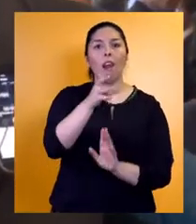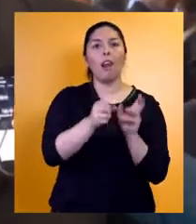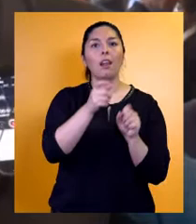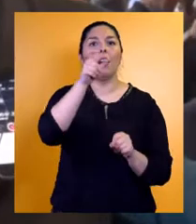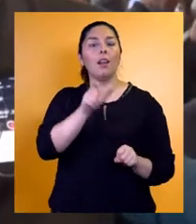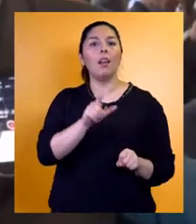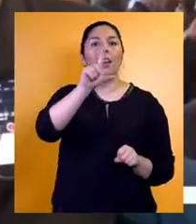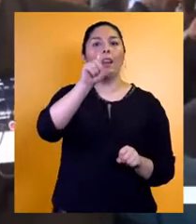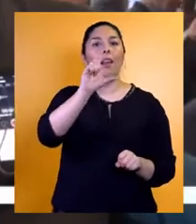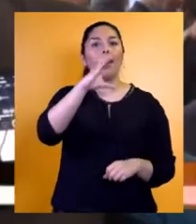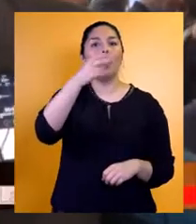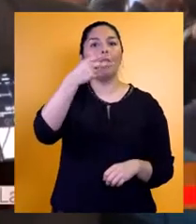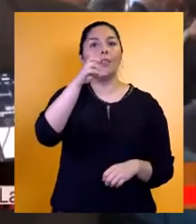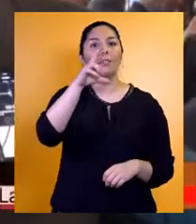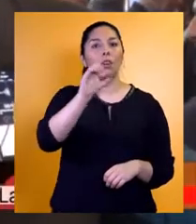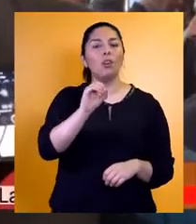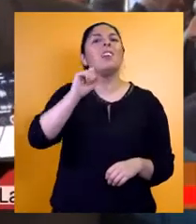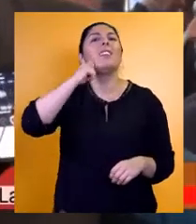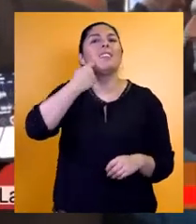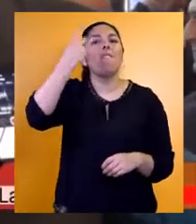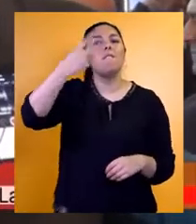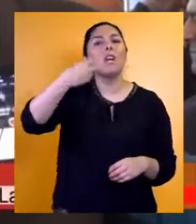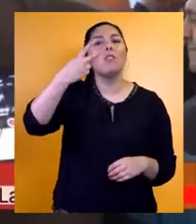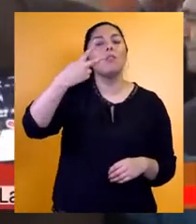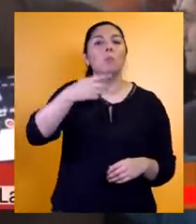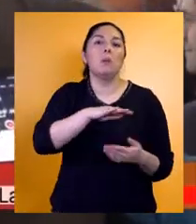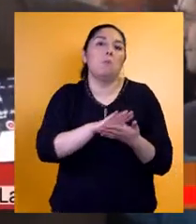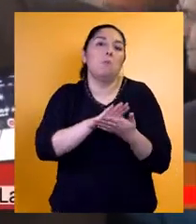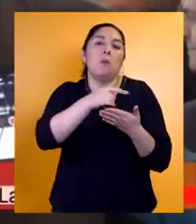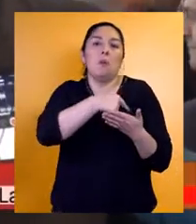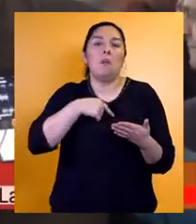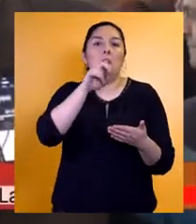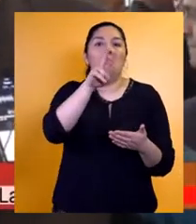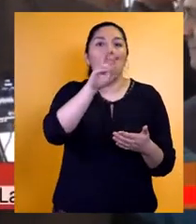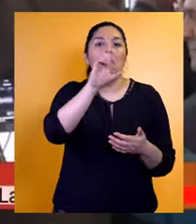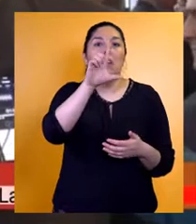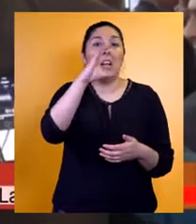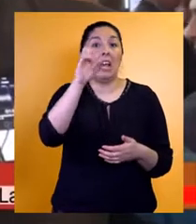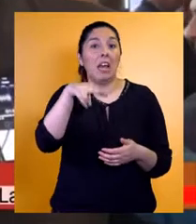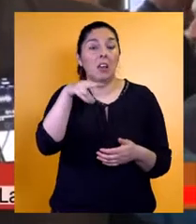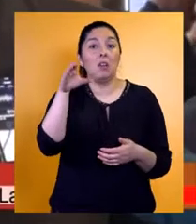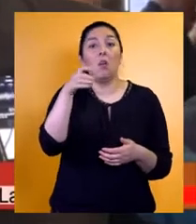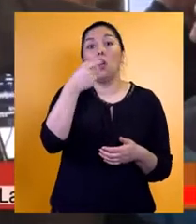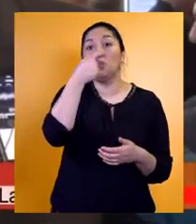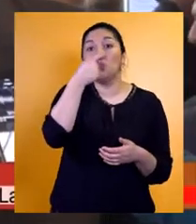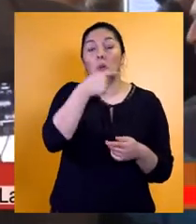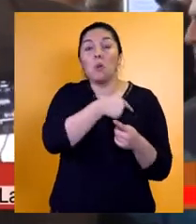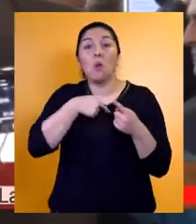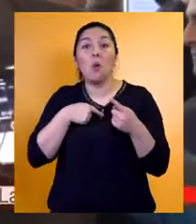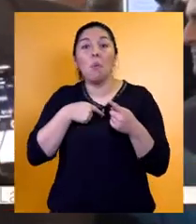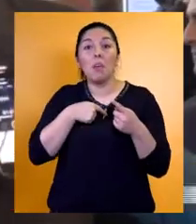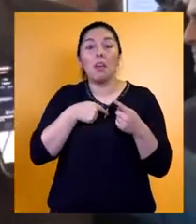de lecheros también. Y tener valor significa que ojalá nuestros productos se llamen Volcán Osorno, Puntiagudo, se llamó un producto aquí